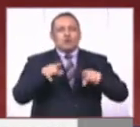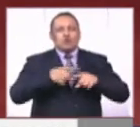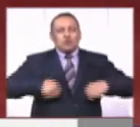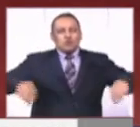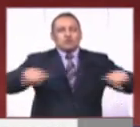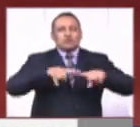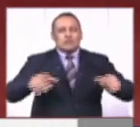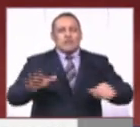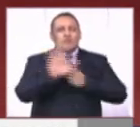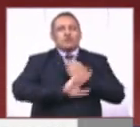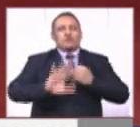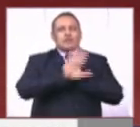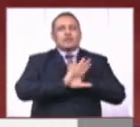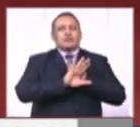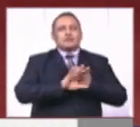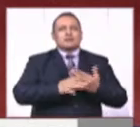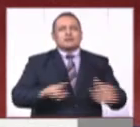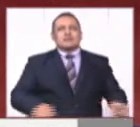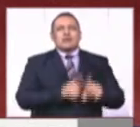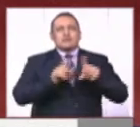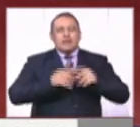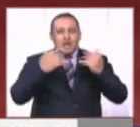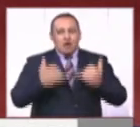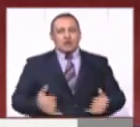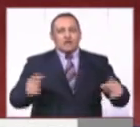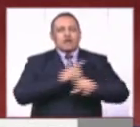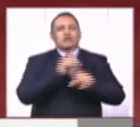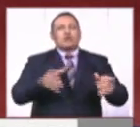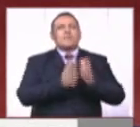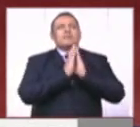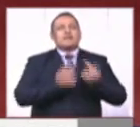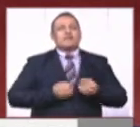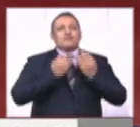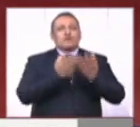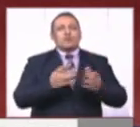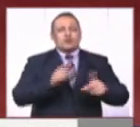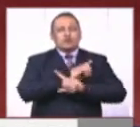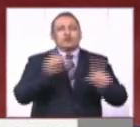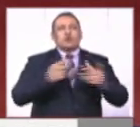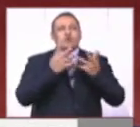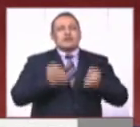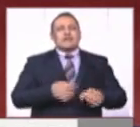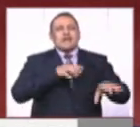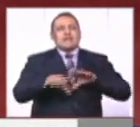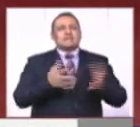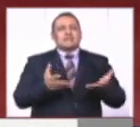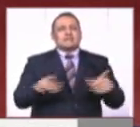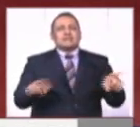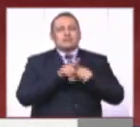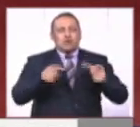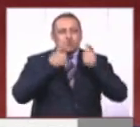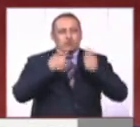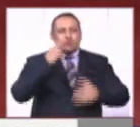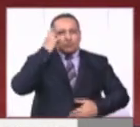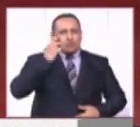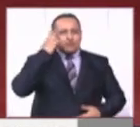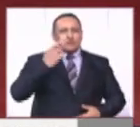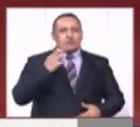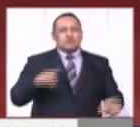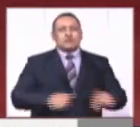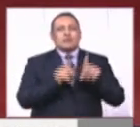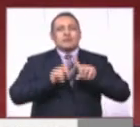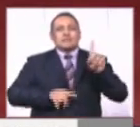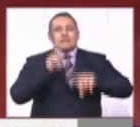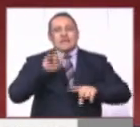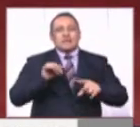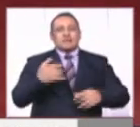hoy día blindan presidente al cual no le piden cuentas al cual no quieren hacerle el control político si hay